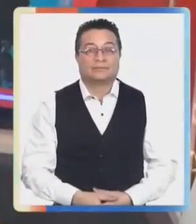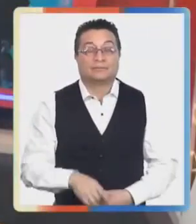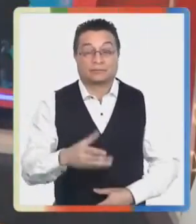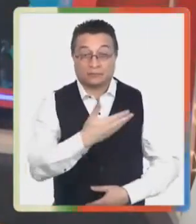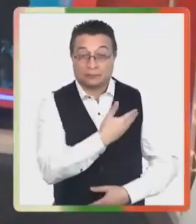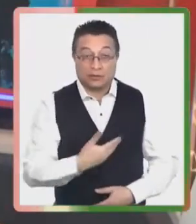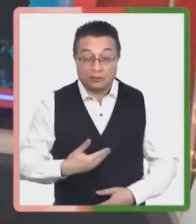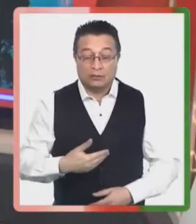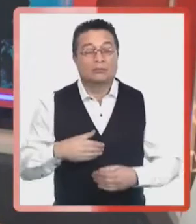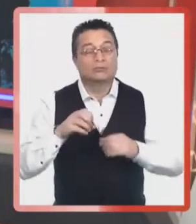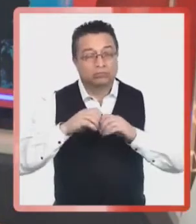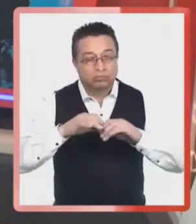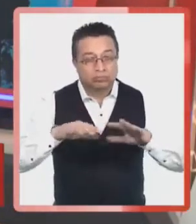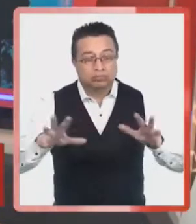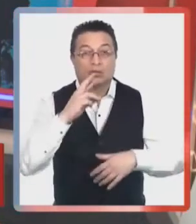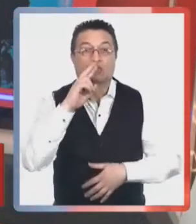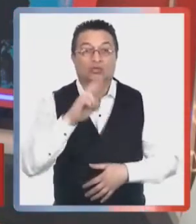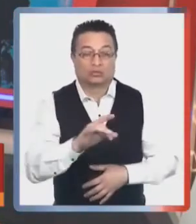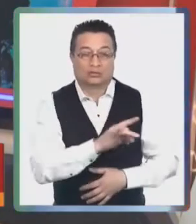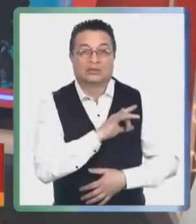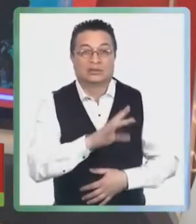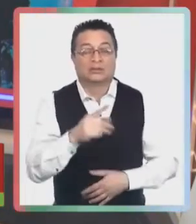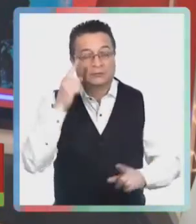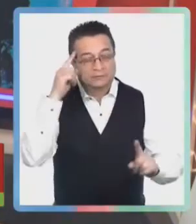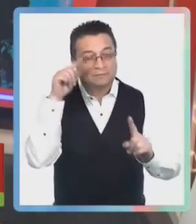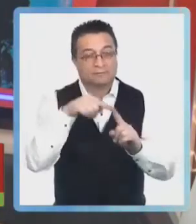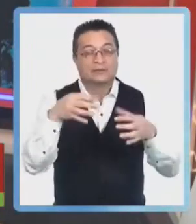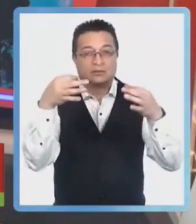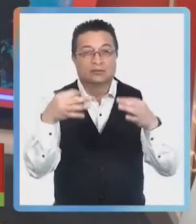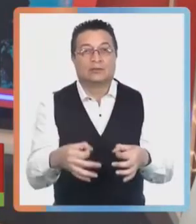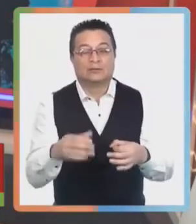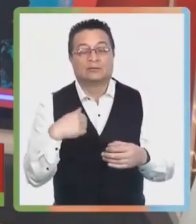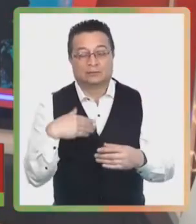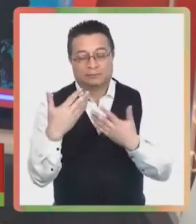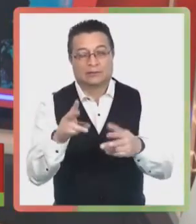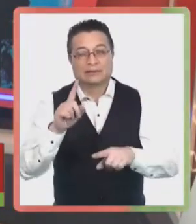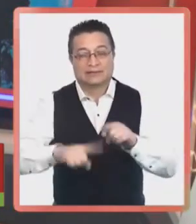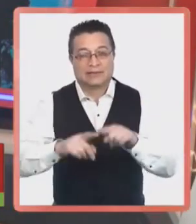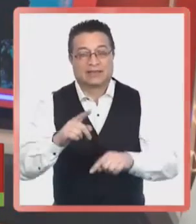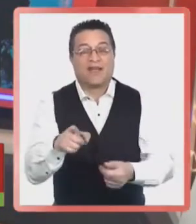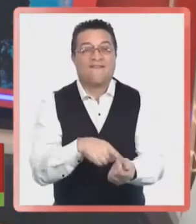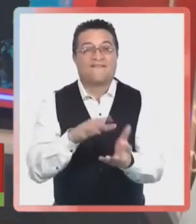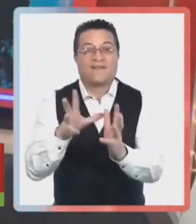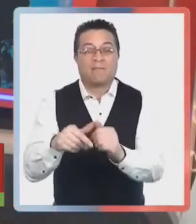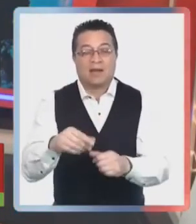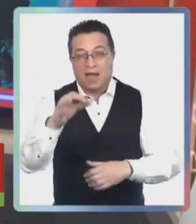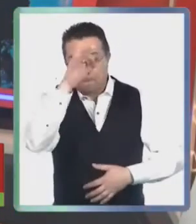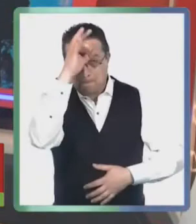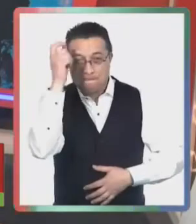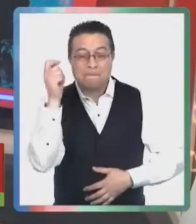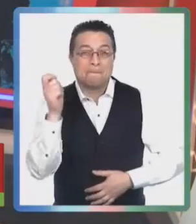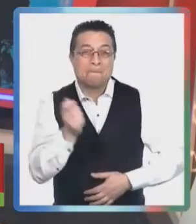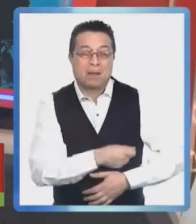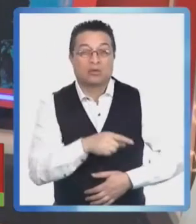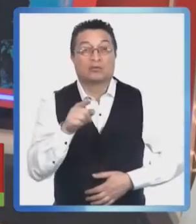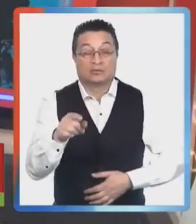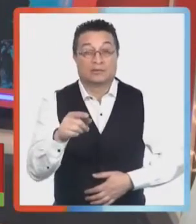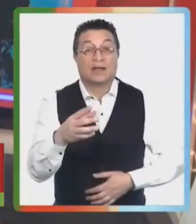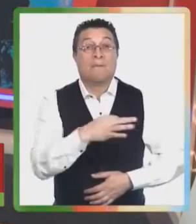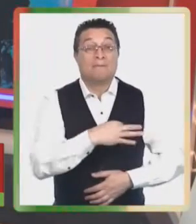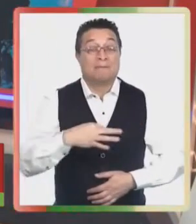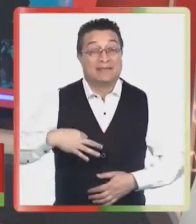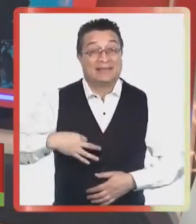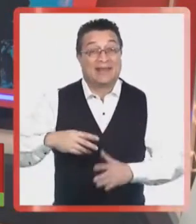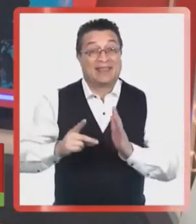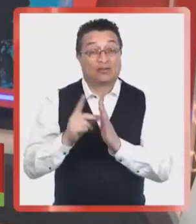El gobierno se despliega por el sur del país con foco en la seguridad y en la restitución de tierras a las familias mapuche. La ministra de Desarrollo Social, Yaret Vega, estuvo